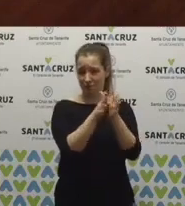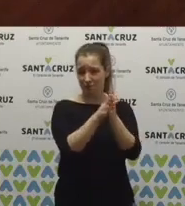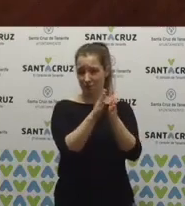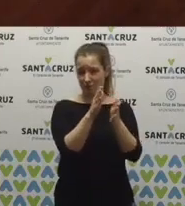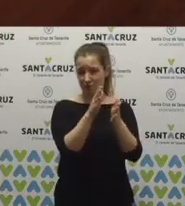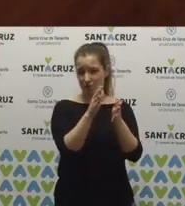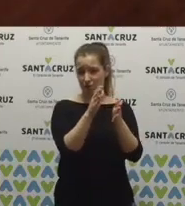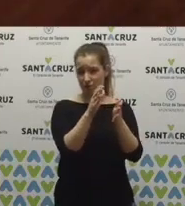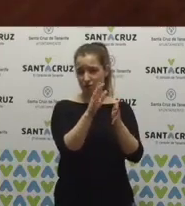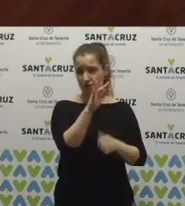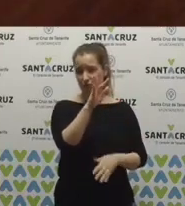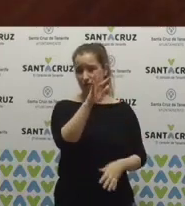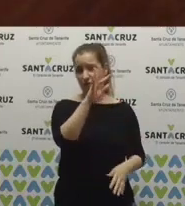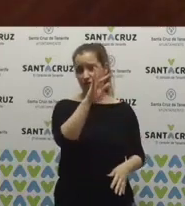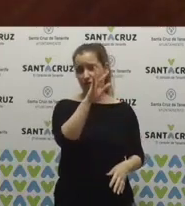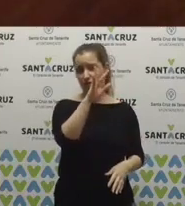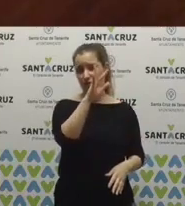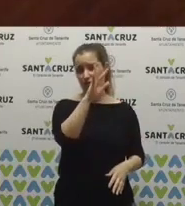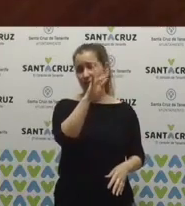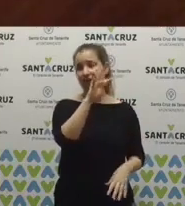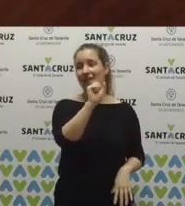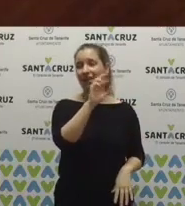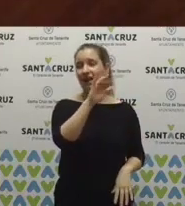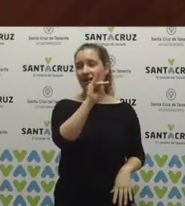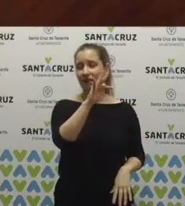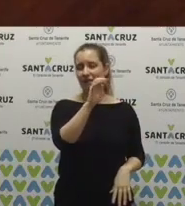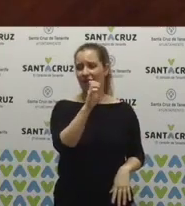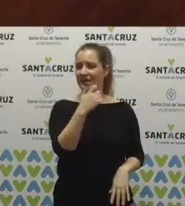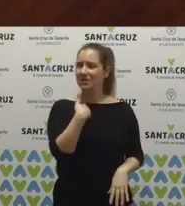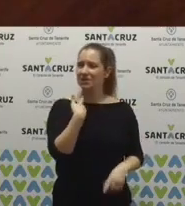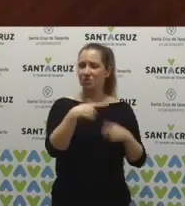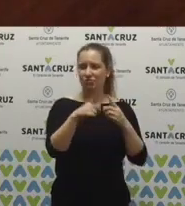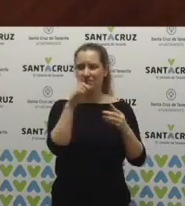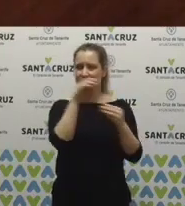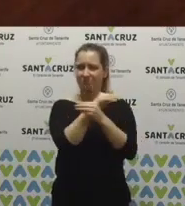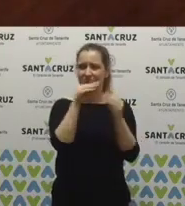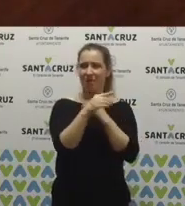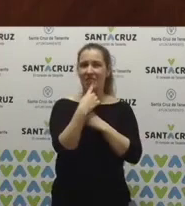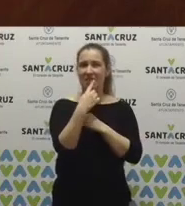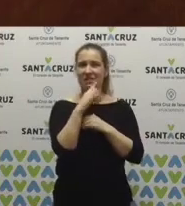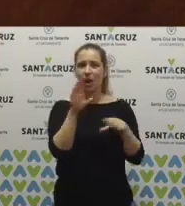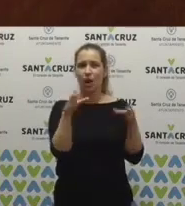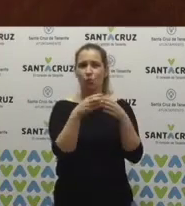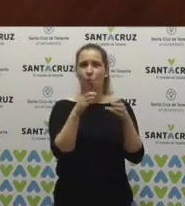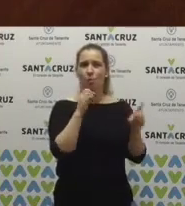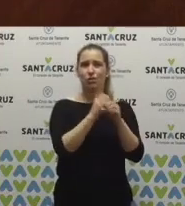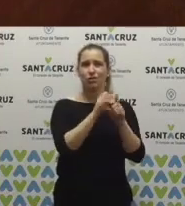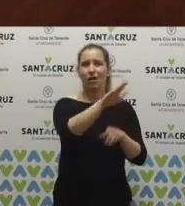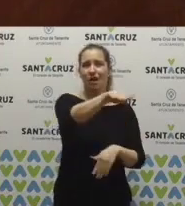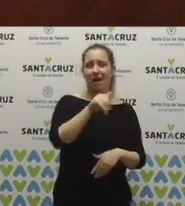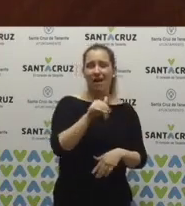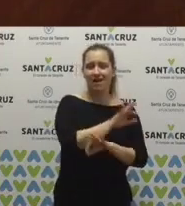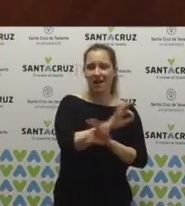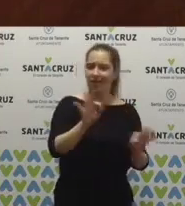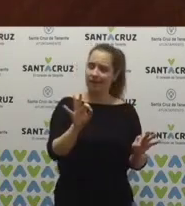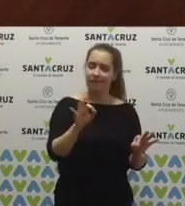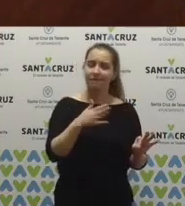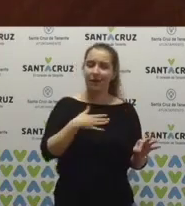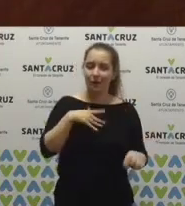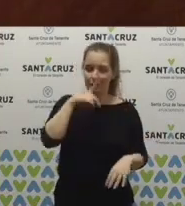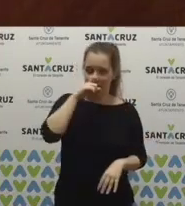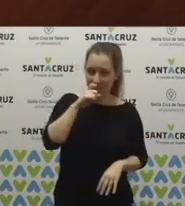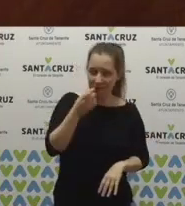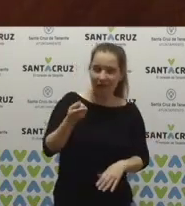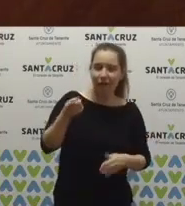carlos tarife que cuando dice que no se cuenta para nada con la oposición bueno yo le tengo que recordar y lo vuelvo a hacer otra vez en un